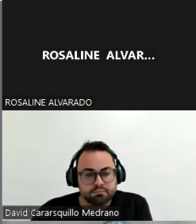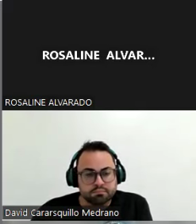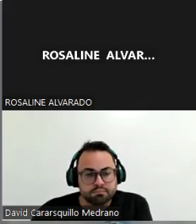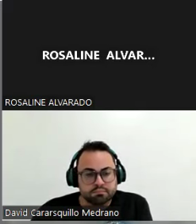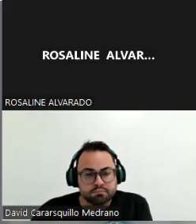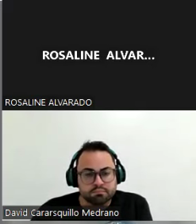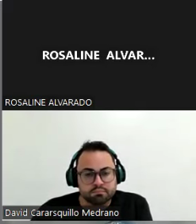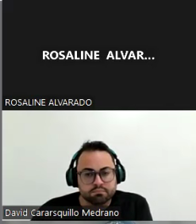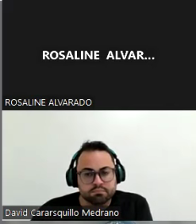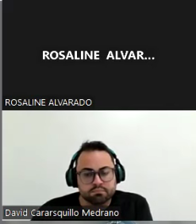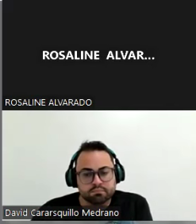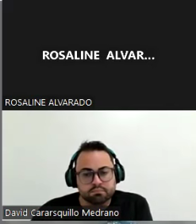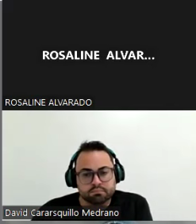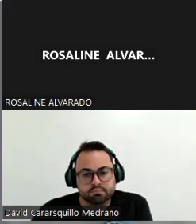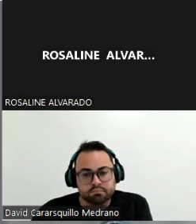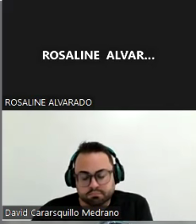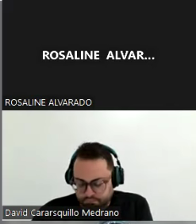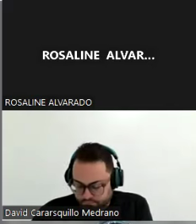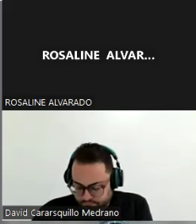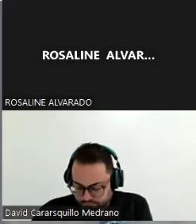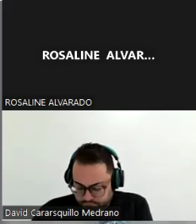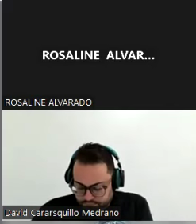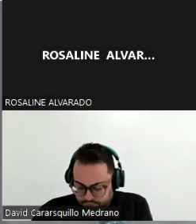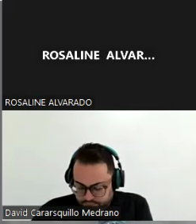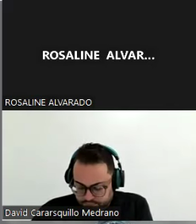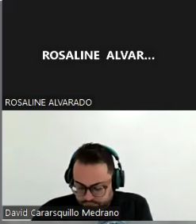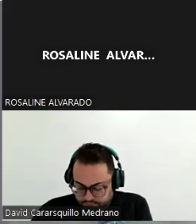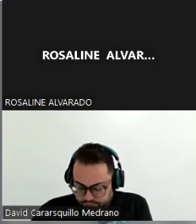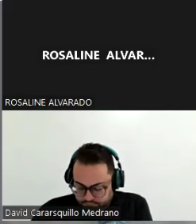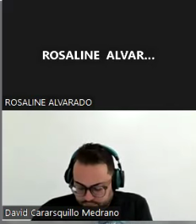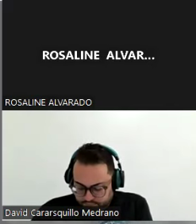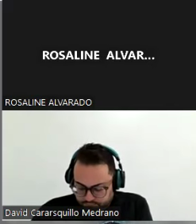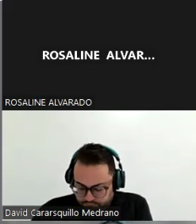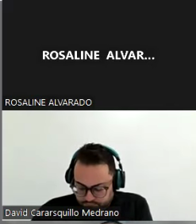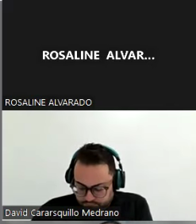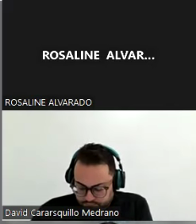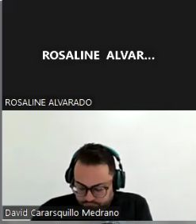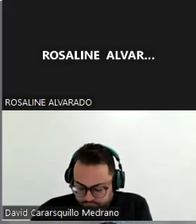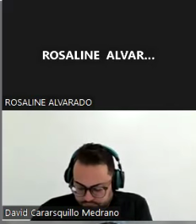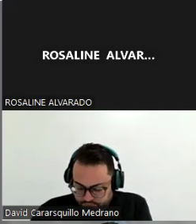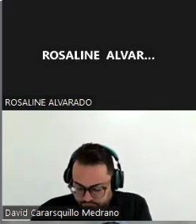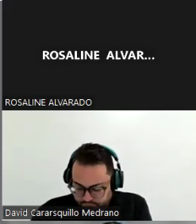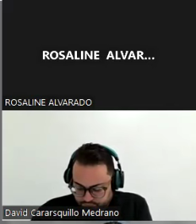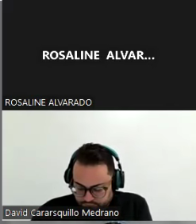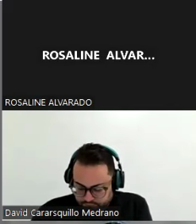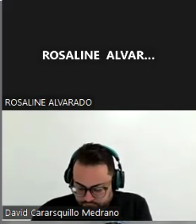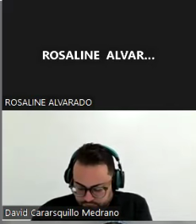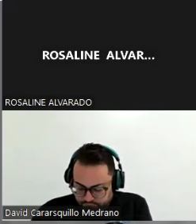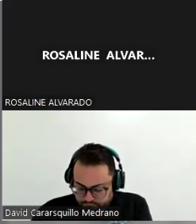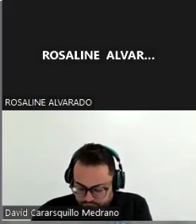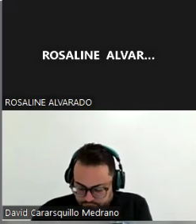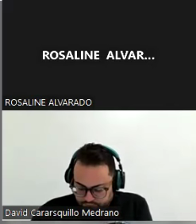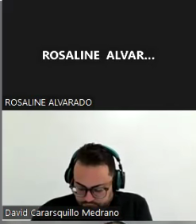las estadísticas. Y tenemos y necesitamos que se haga accesible porque los fondos están disponibles, pero requerimos que